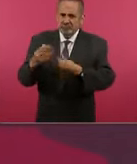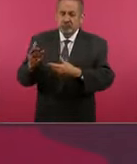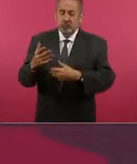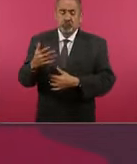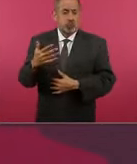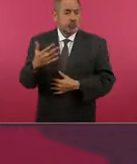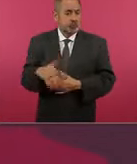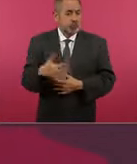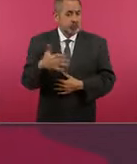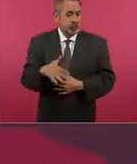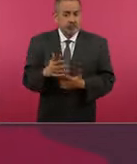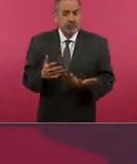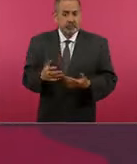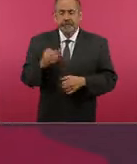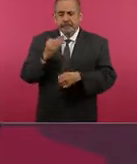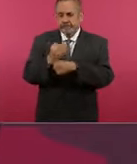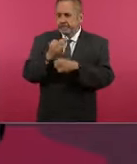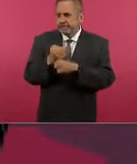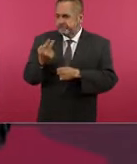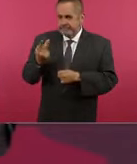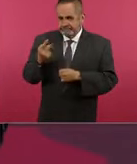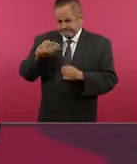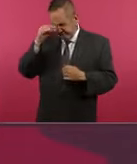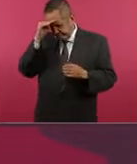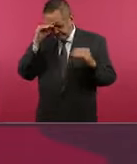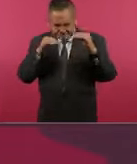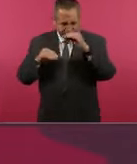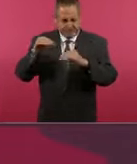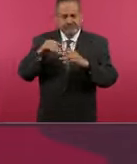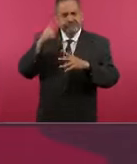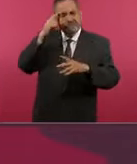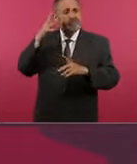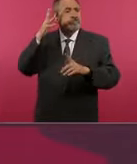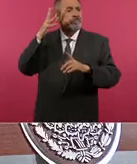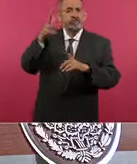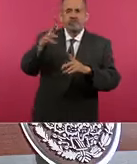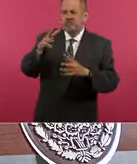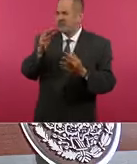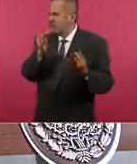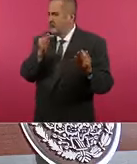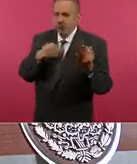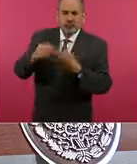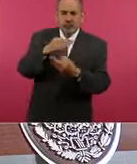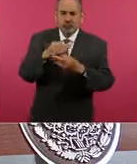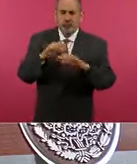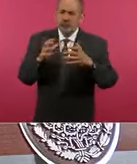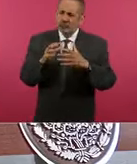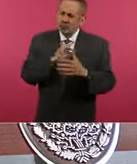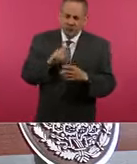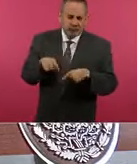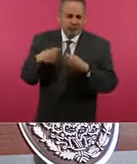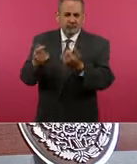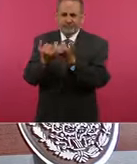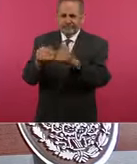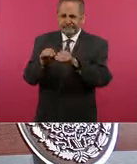estamos construyendo es para que se garantice a todos de manera